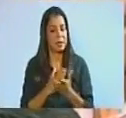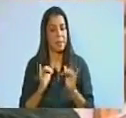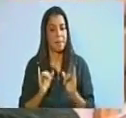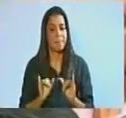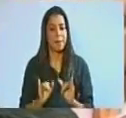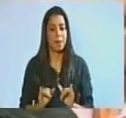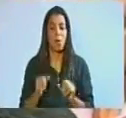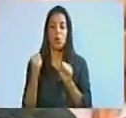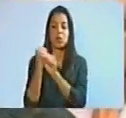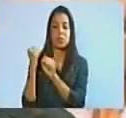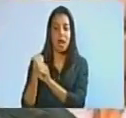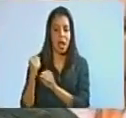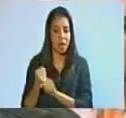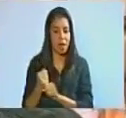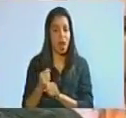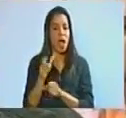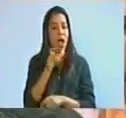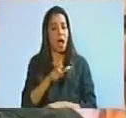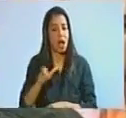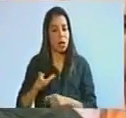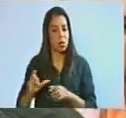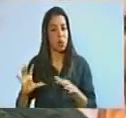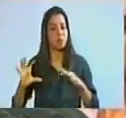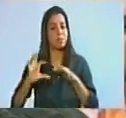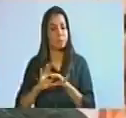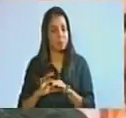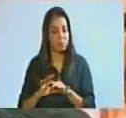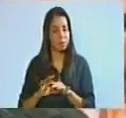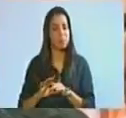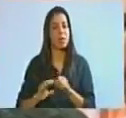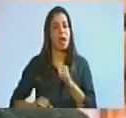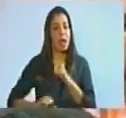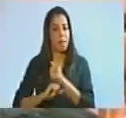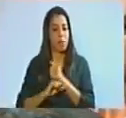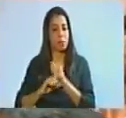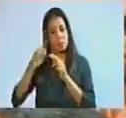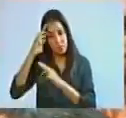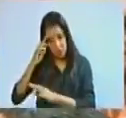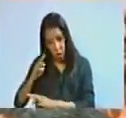nuestros trabajadores y trabajadoras, que es el sector que me honro